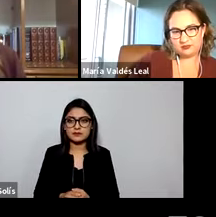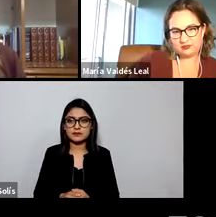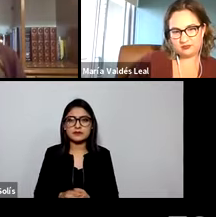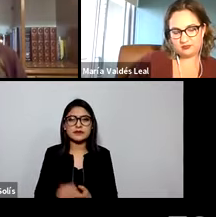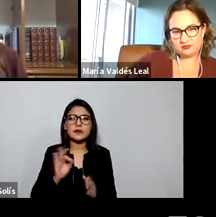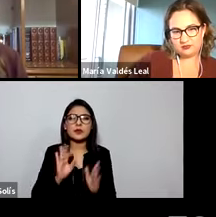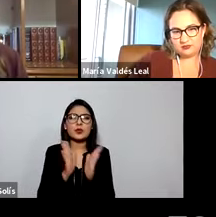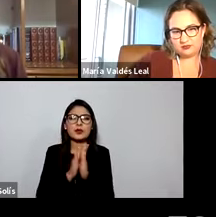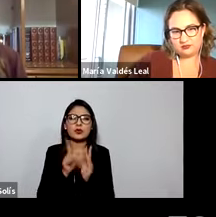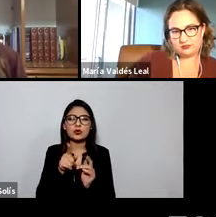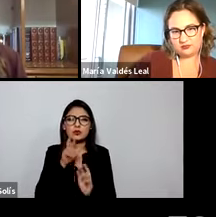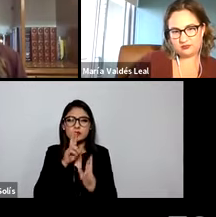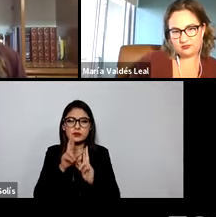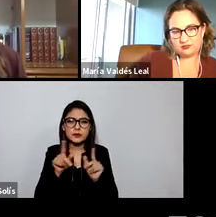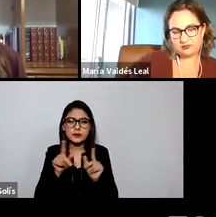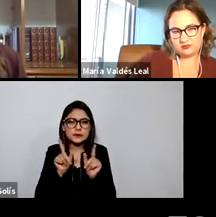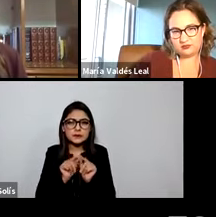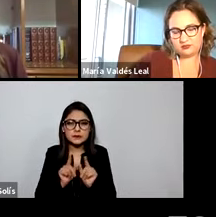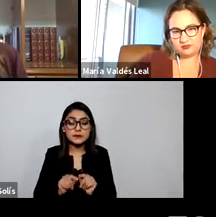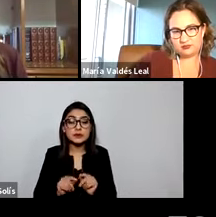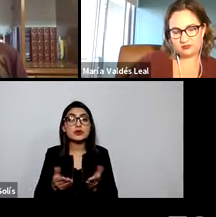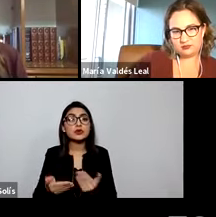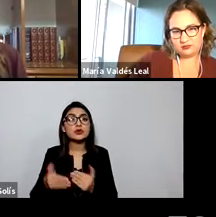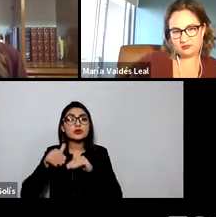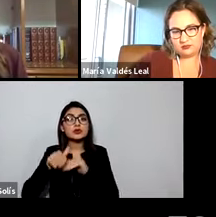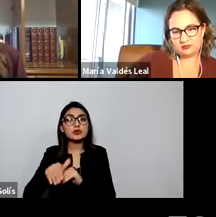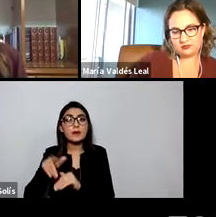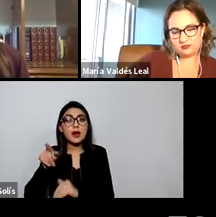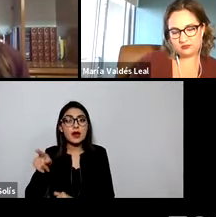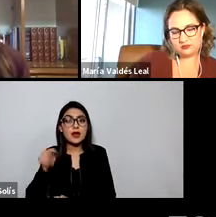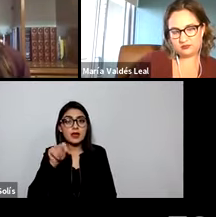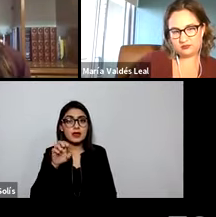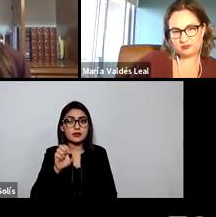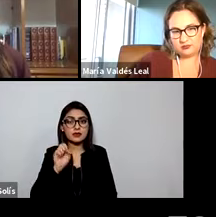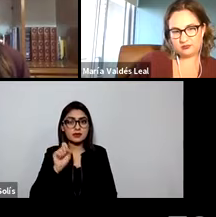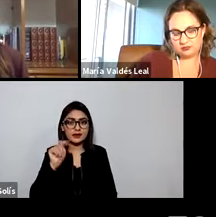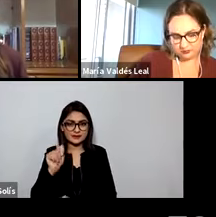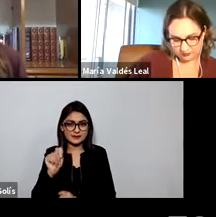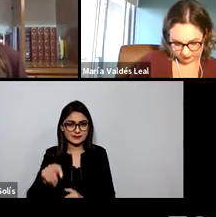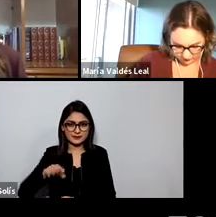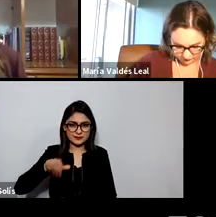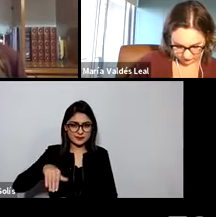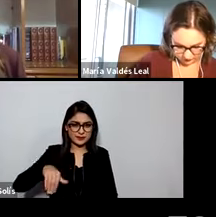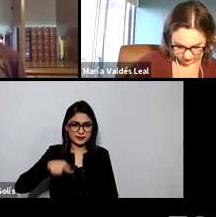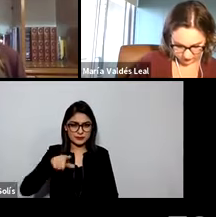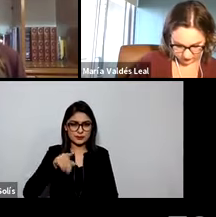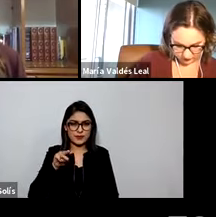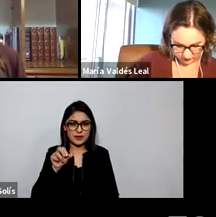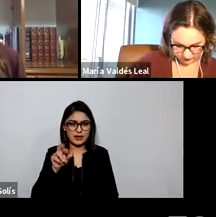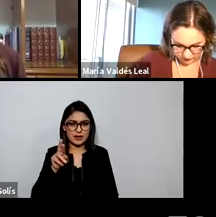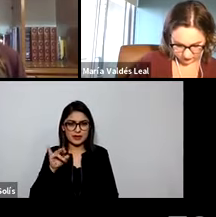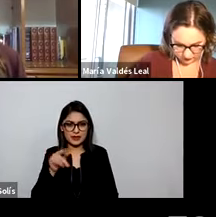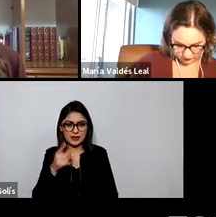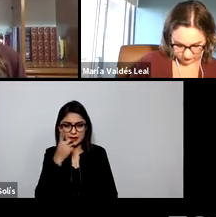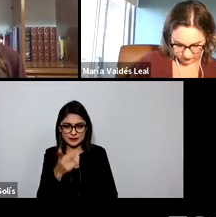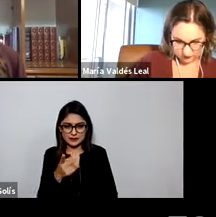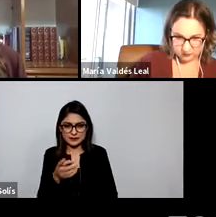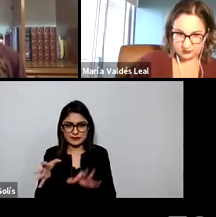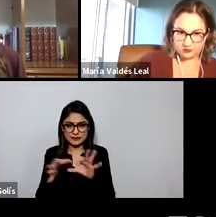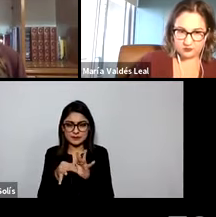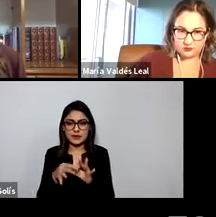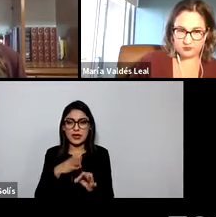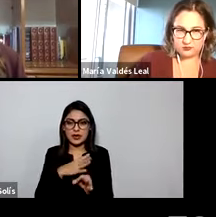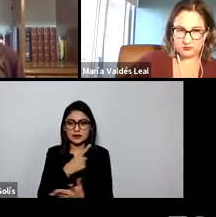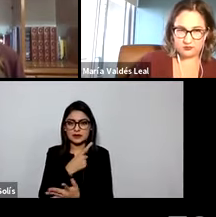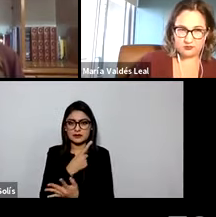muy, muy breve, nos preguntan sobre los tests, un poco lo que hablabas, María. Son varias preguntas. A